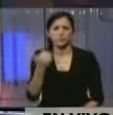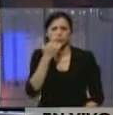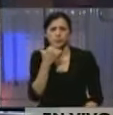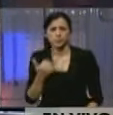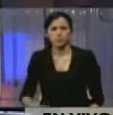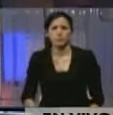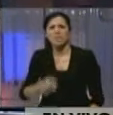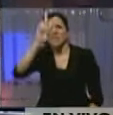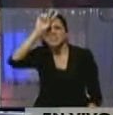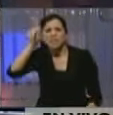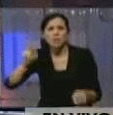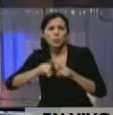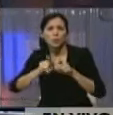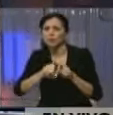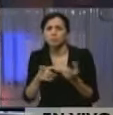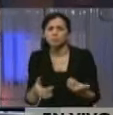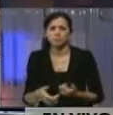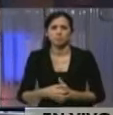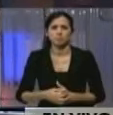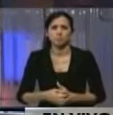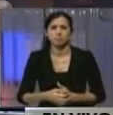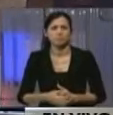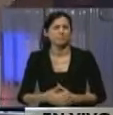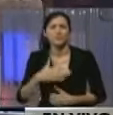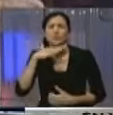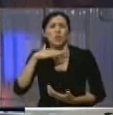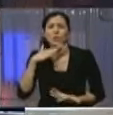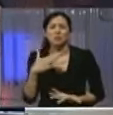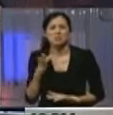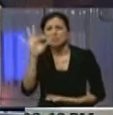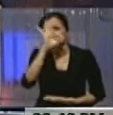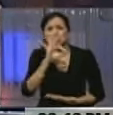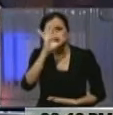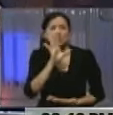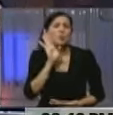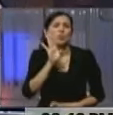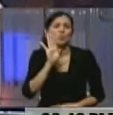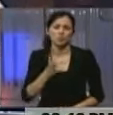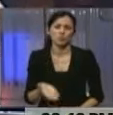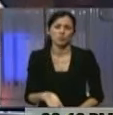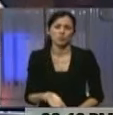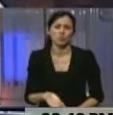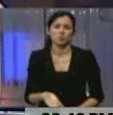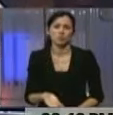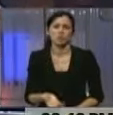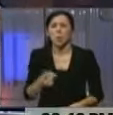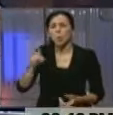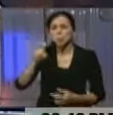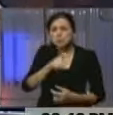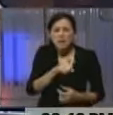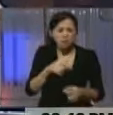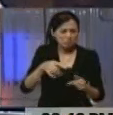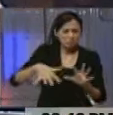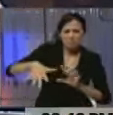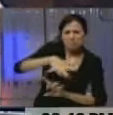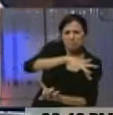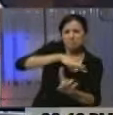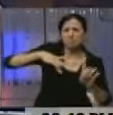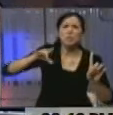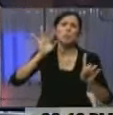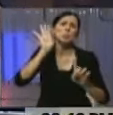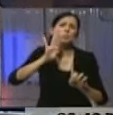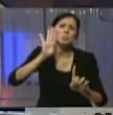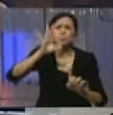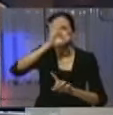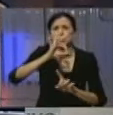bachaqueado y además lleno de insalubre, hecho con gusanos, con ratas. ¿Cómo se puede llamar a alguien